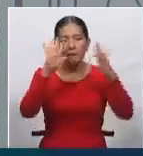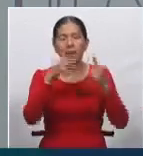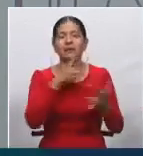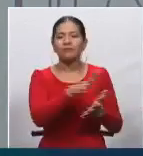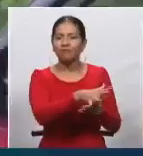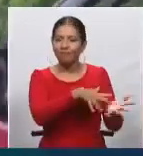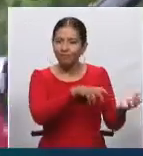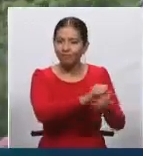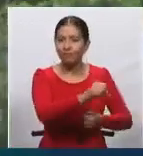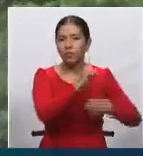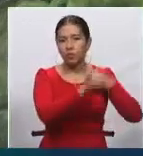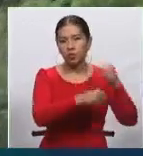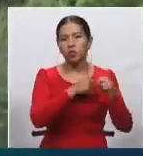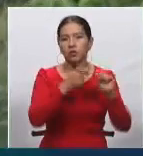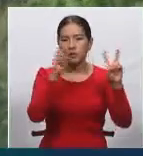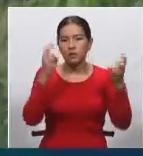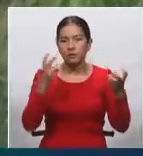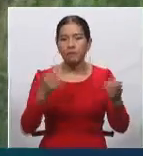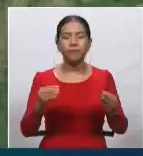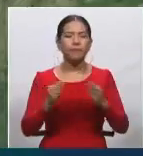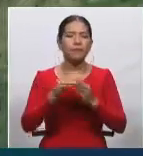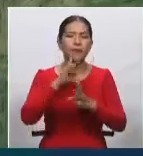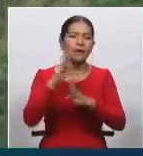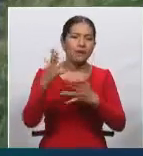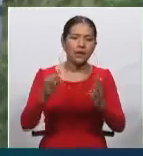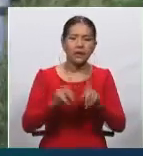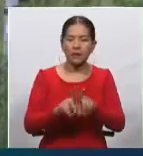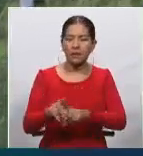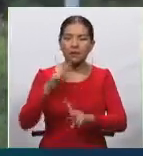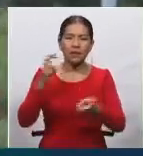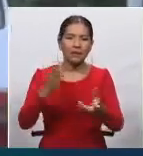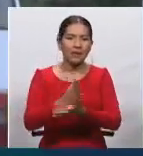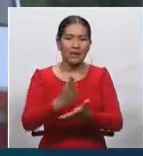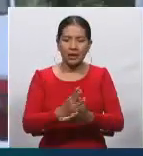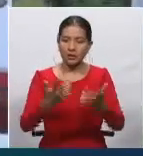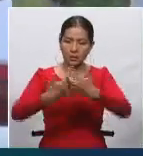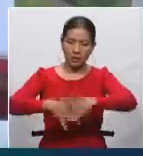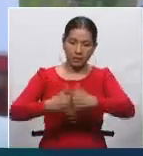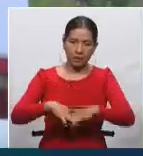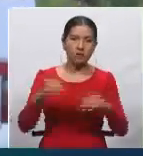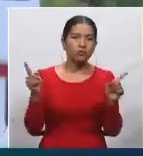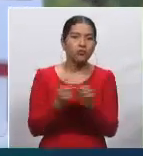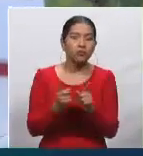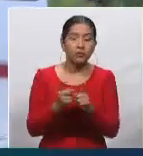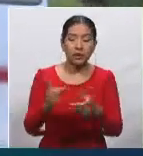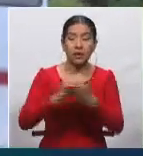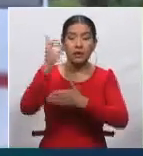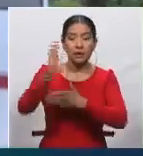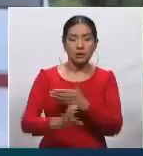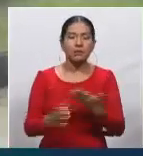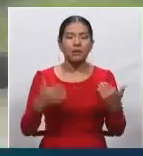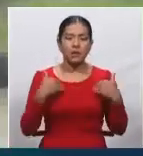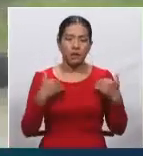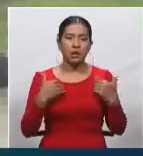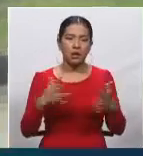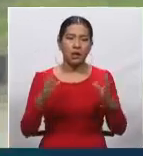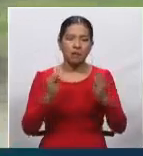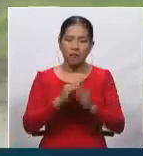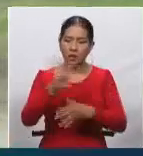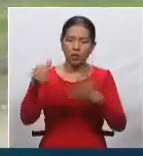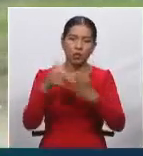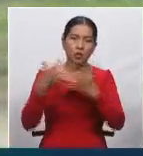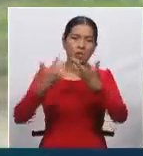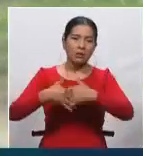derechos de la niñez. Pero además señaló la vulneración de derechos de microempresarios que en diciembre tienen compromisos con sus